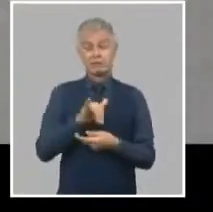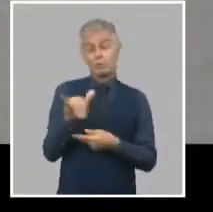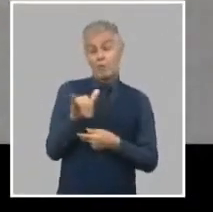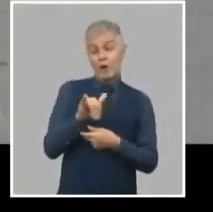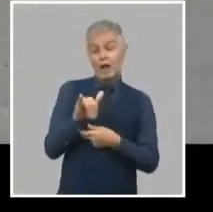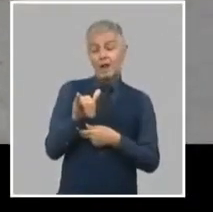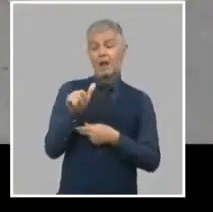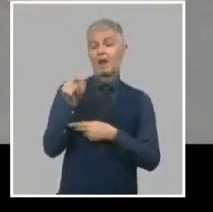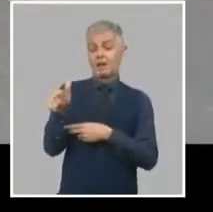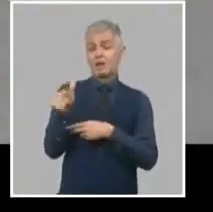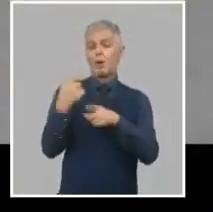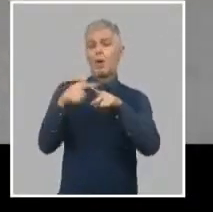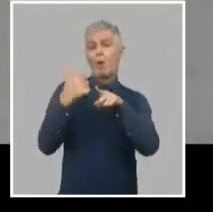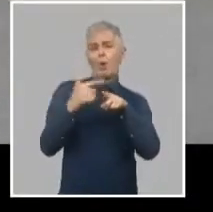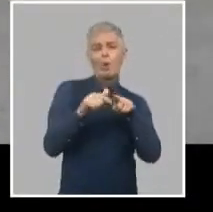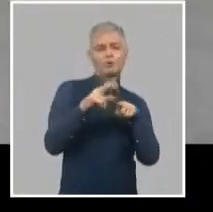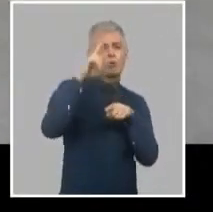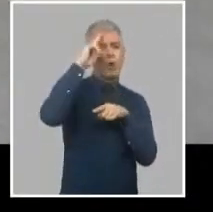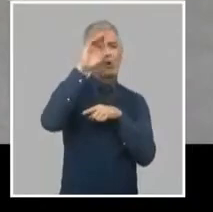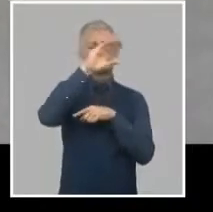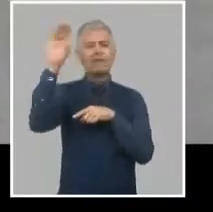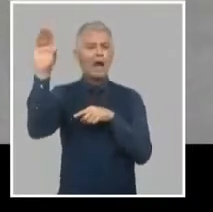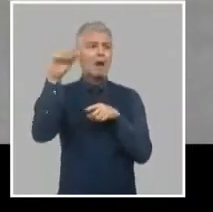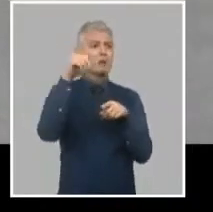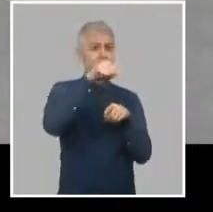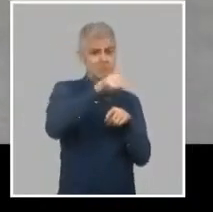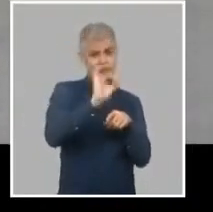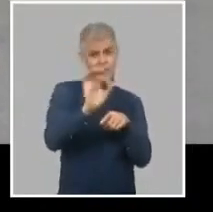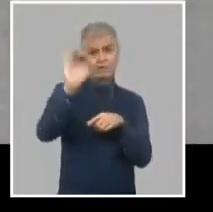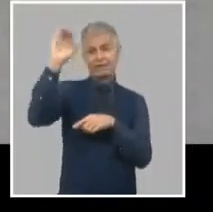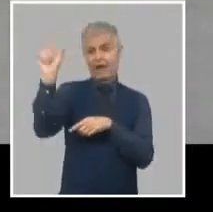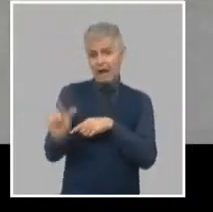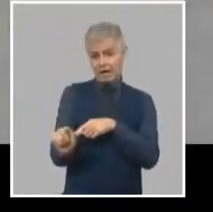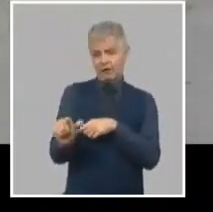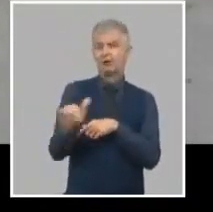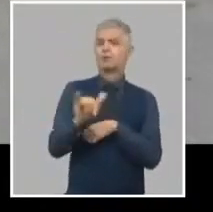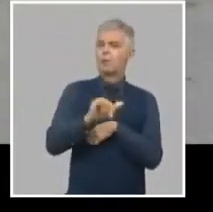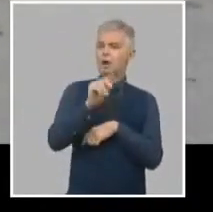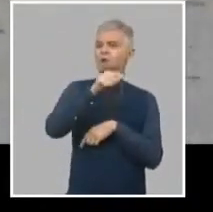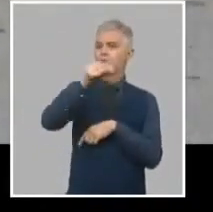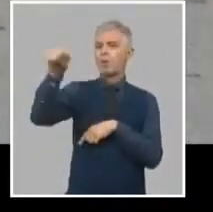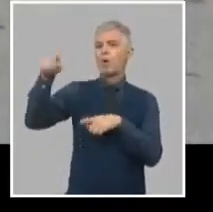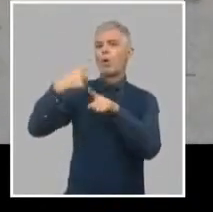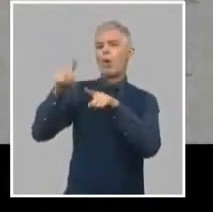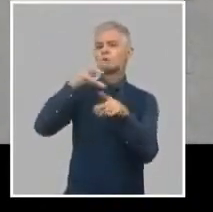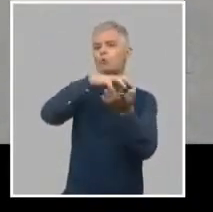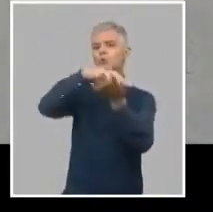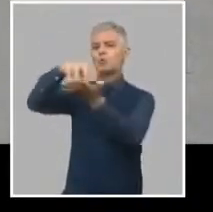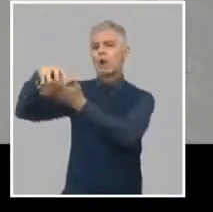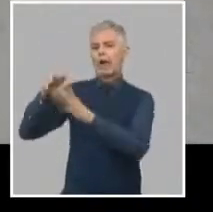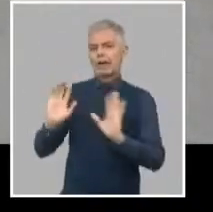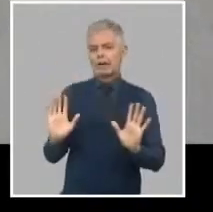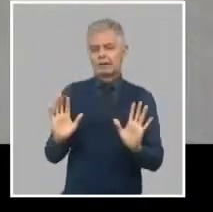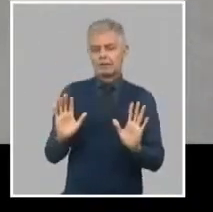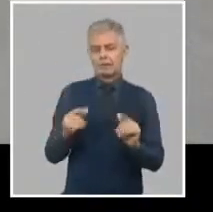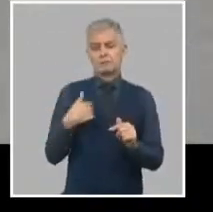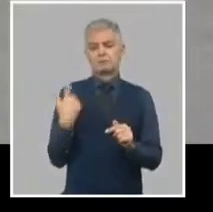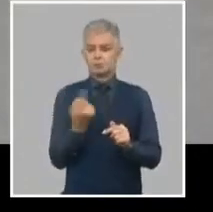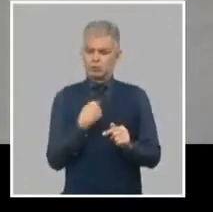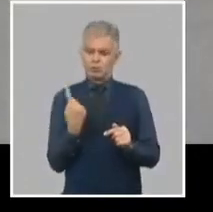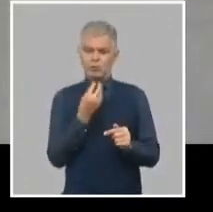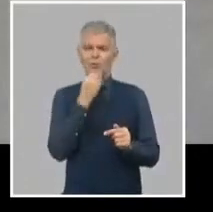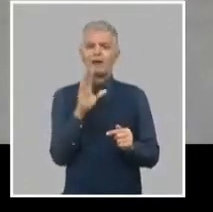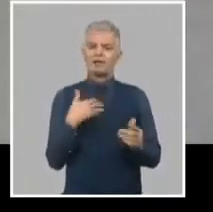interior de los grandes hospitales y se pudiera entonces compartir con estos otros profesionales